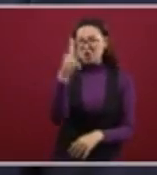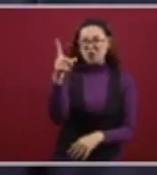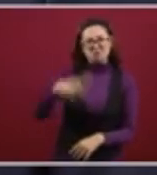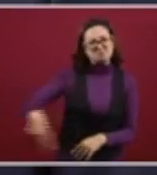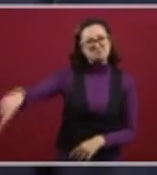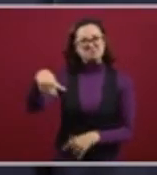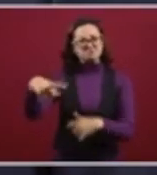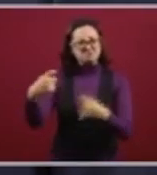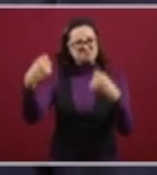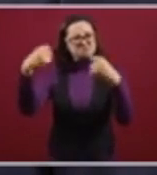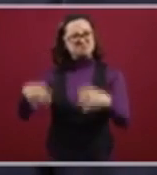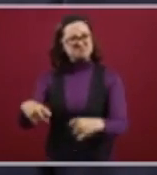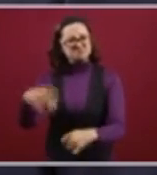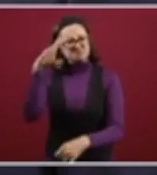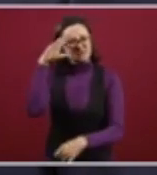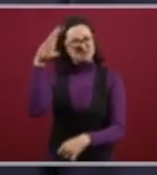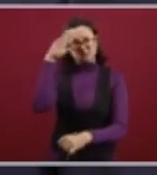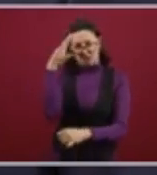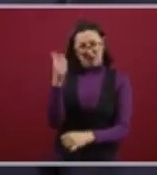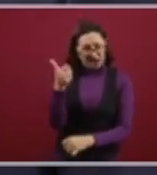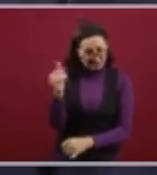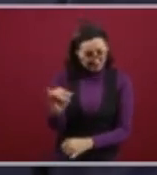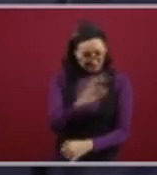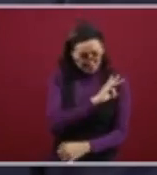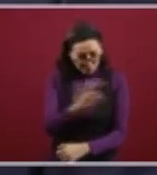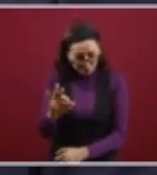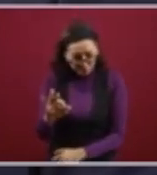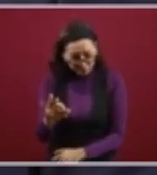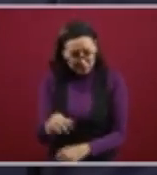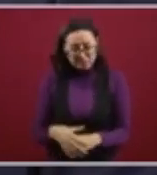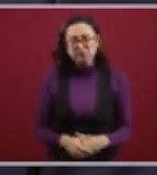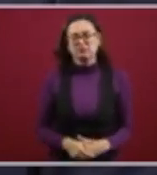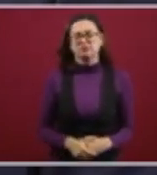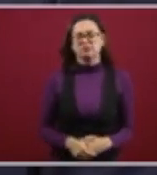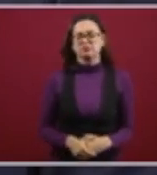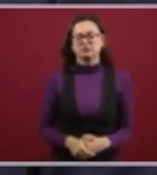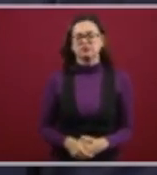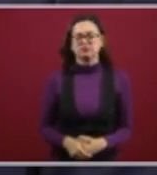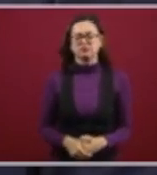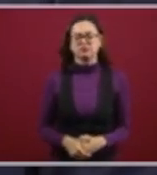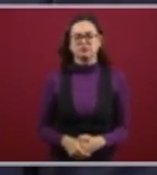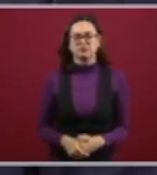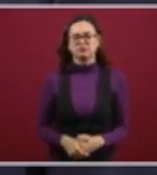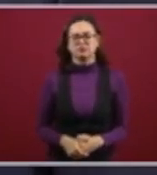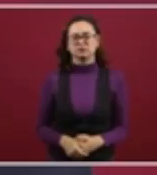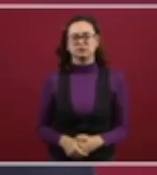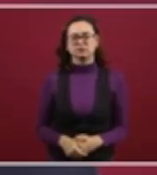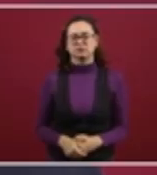que lo más importante es que